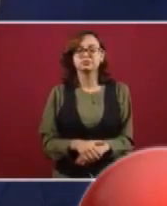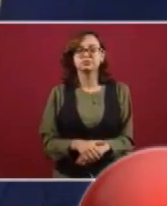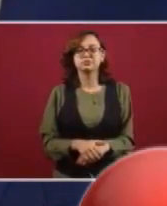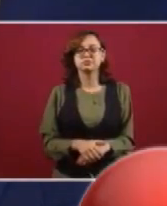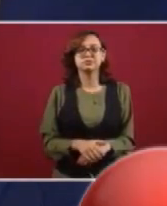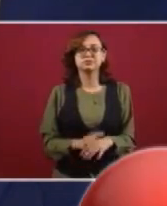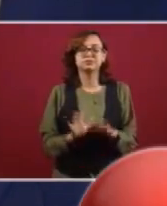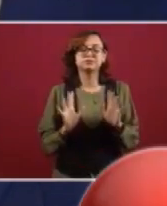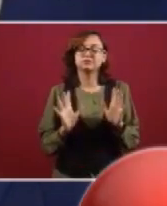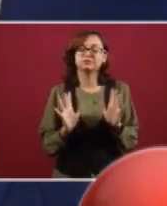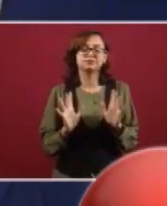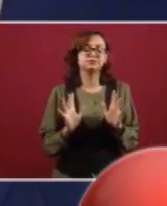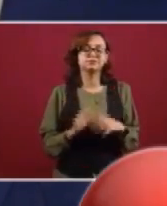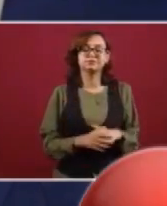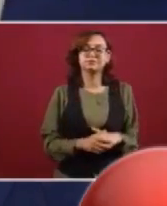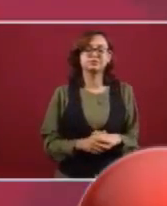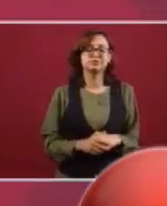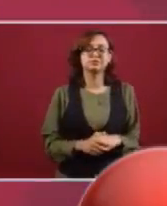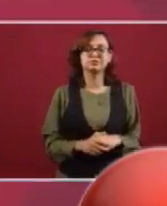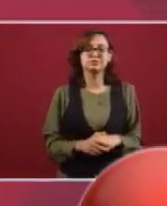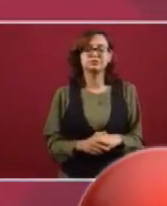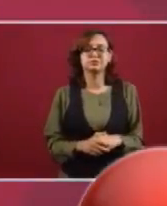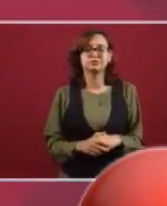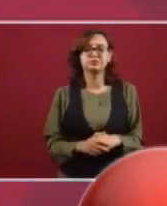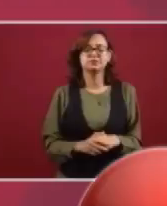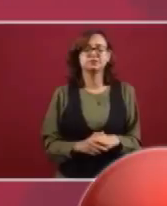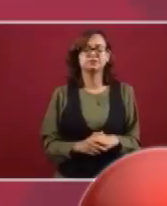eran condiciones